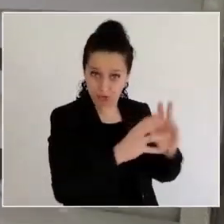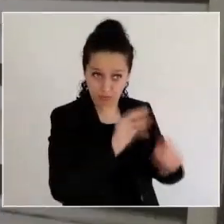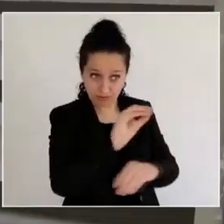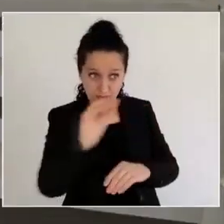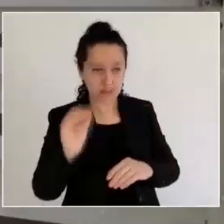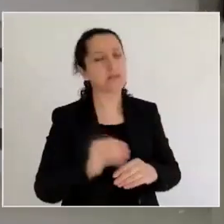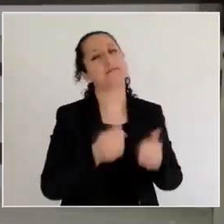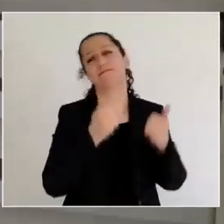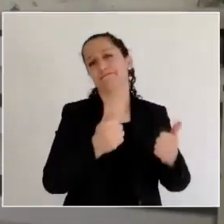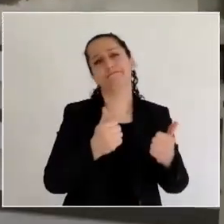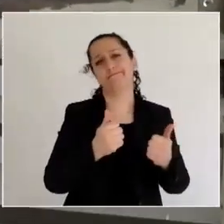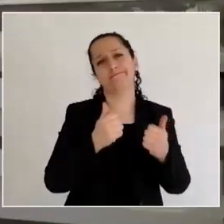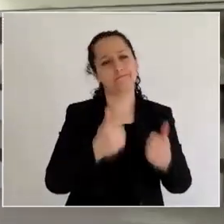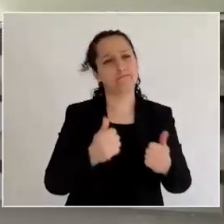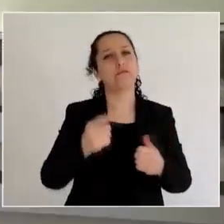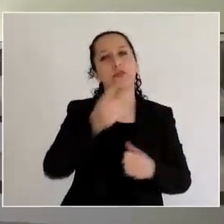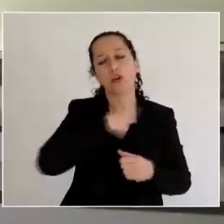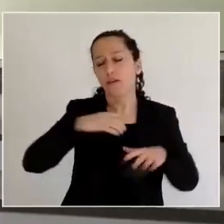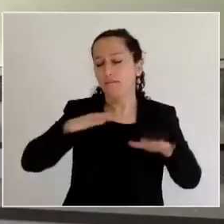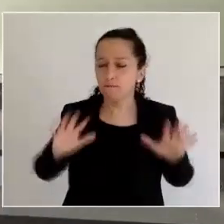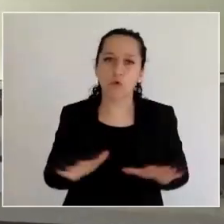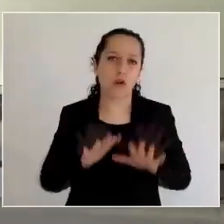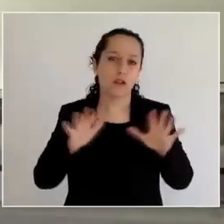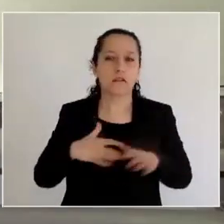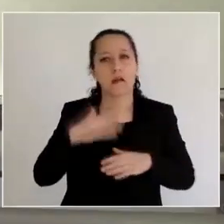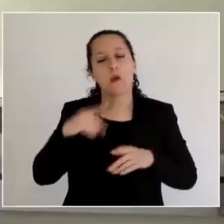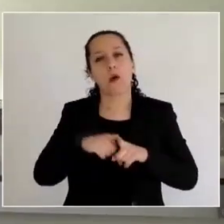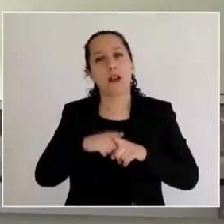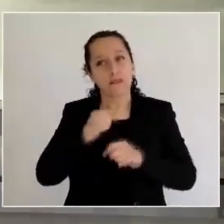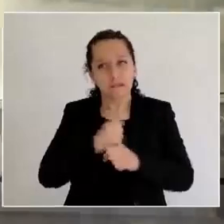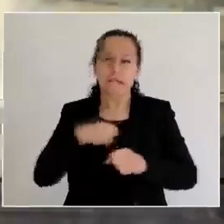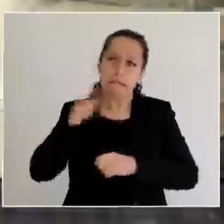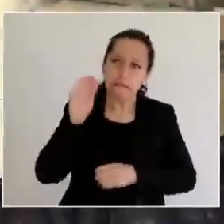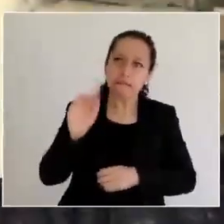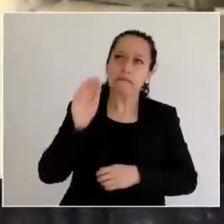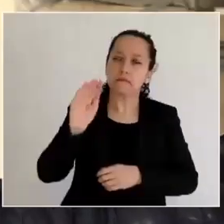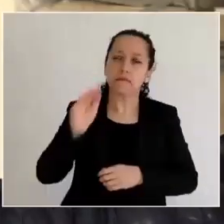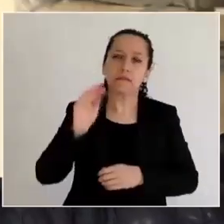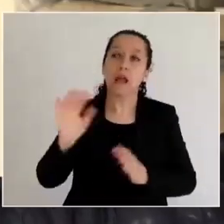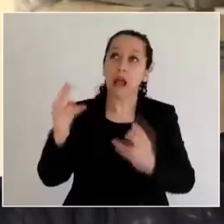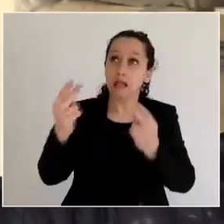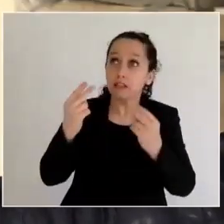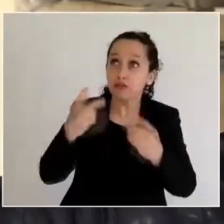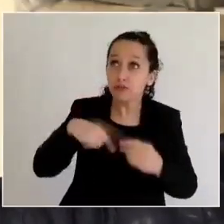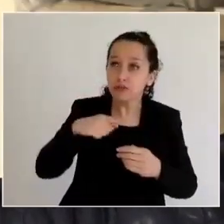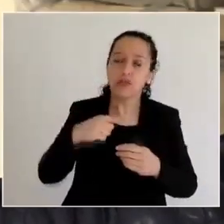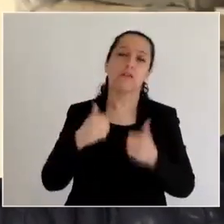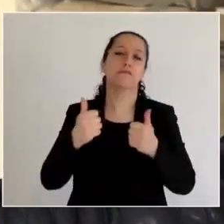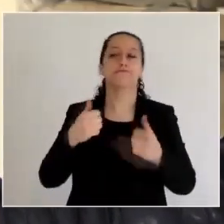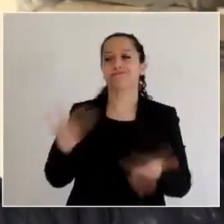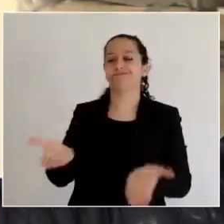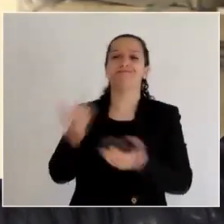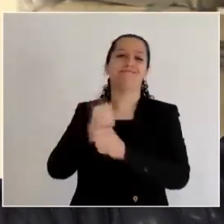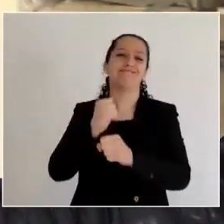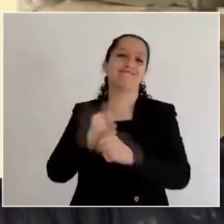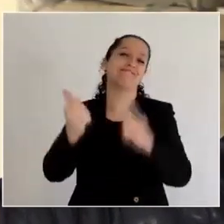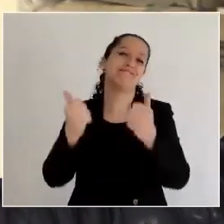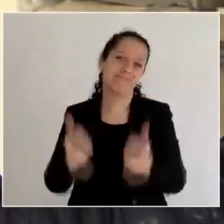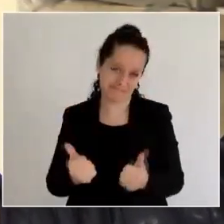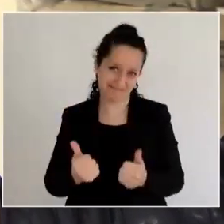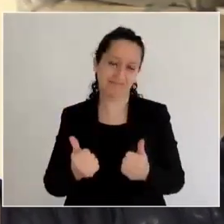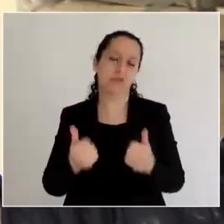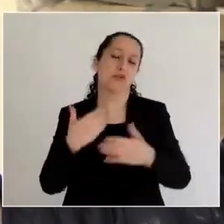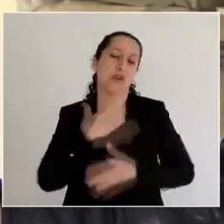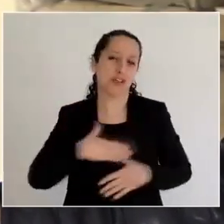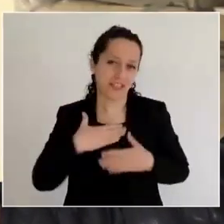CODIC, que valió la pena todo el esfuerzo, todo el trabajo que hemos hecho y que fuimos escuchados y está haciendo una obra maravillosa. Así que estoy muy,